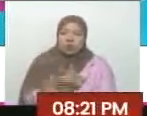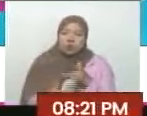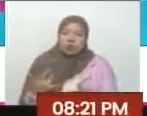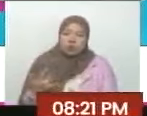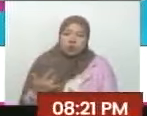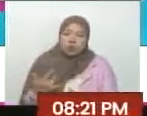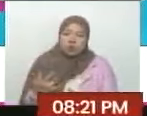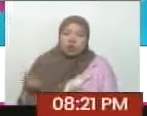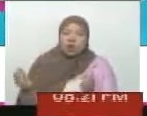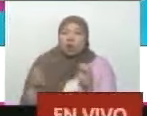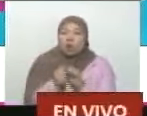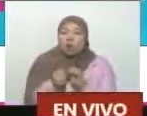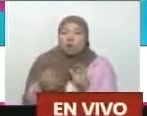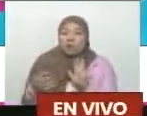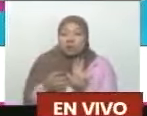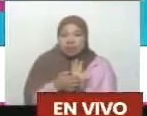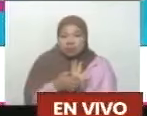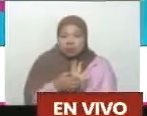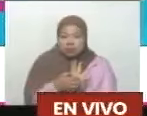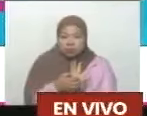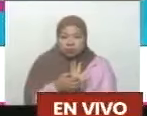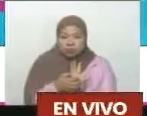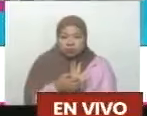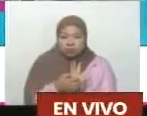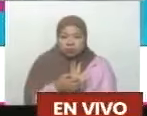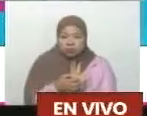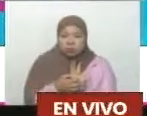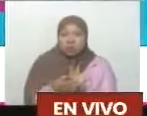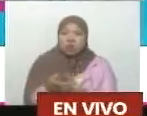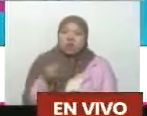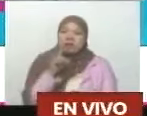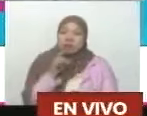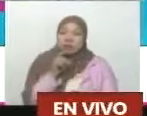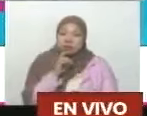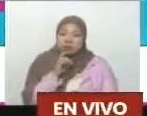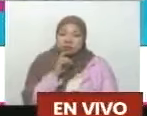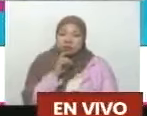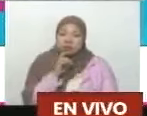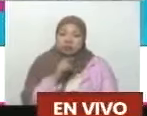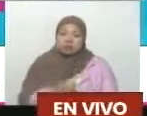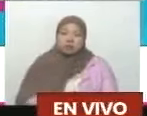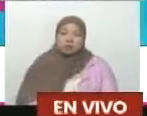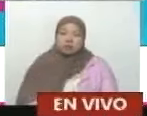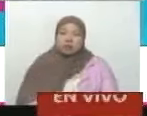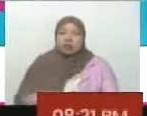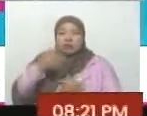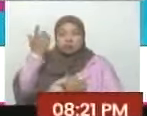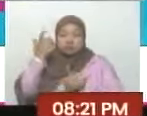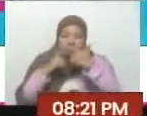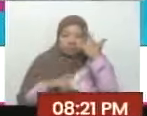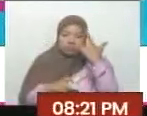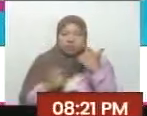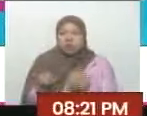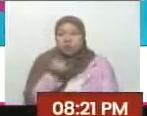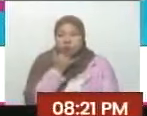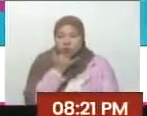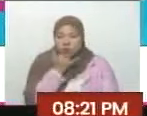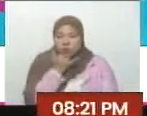de golpe en etapas. Es lo que llamaba Chávez, si mal no me equivoco,